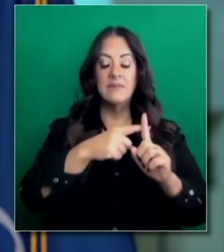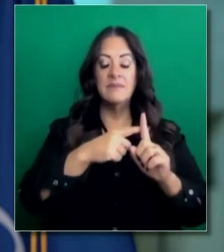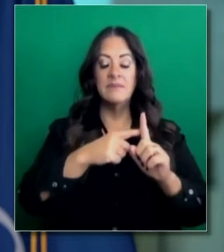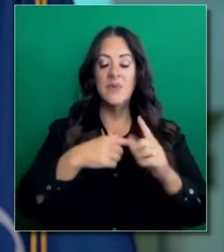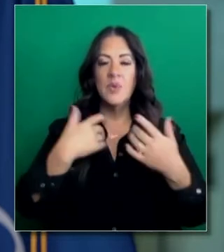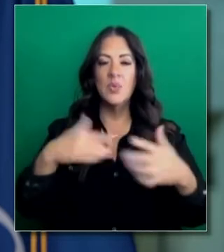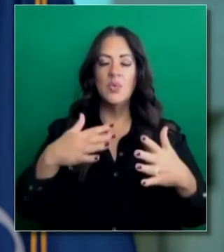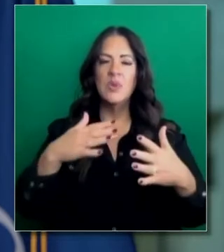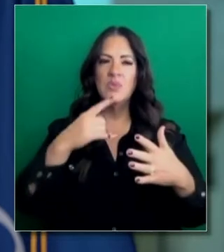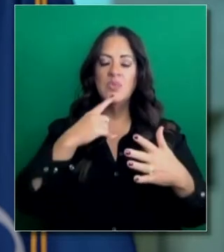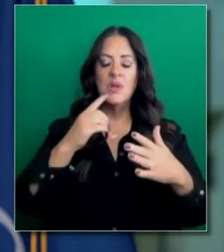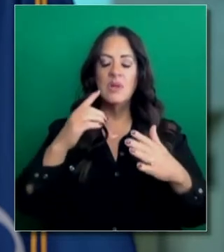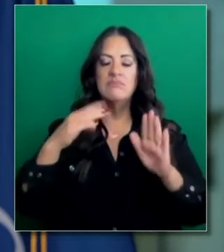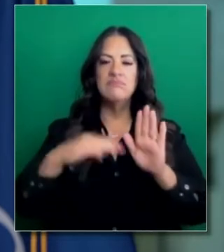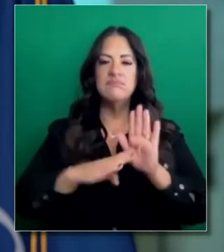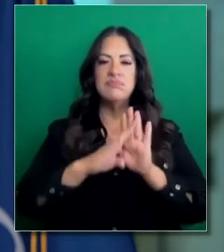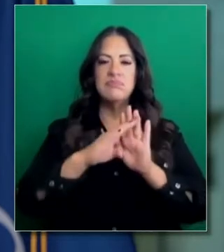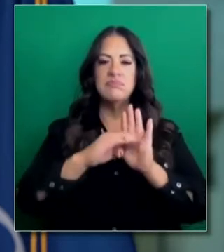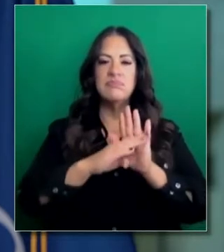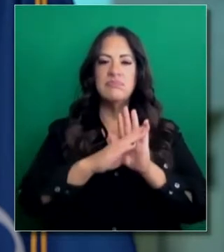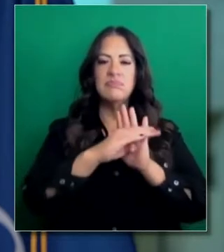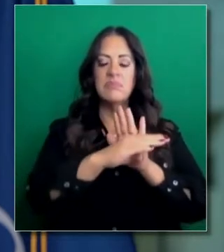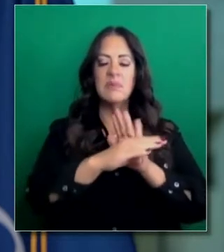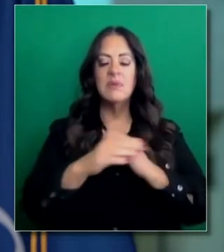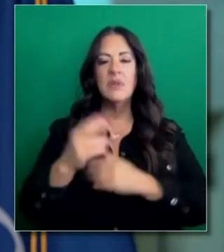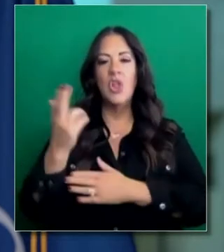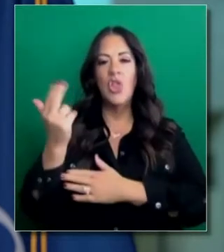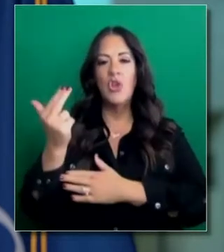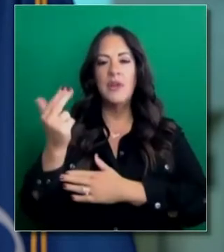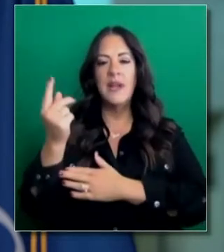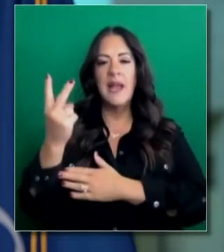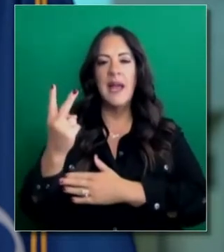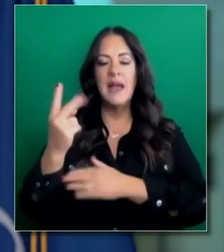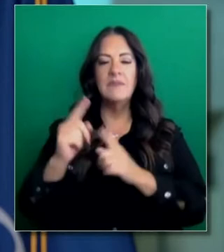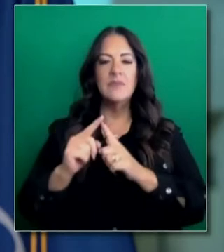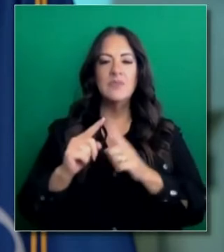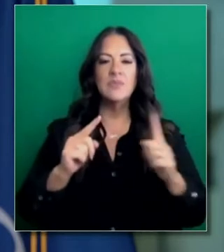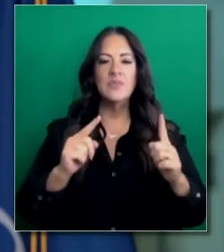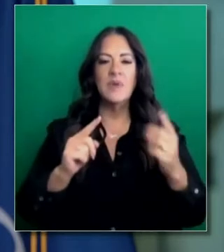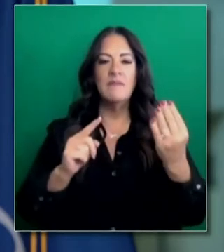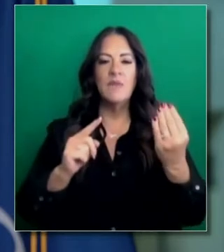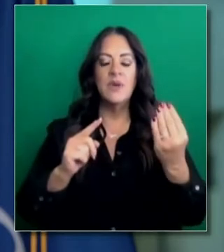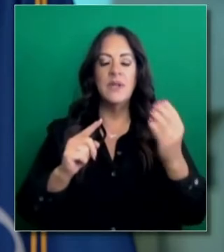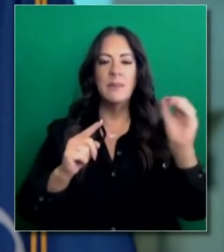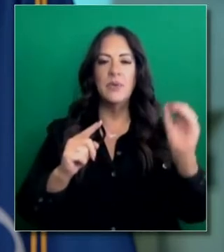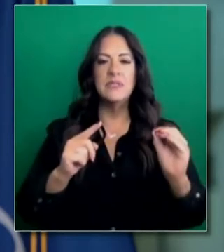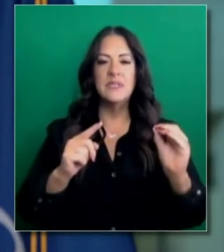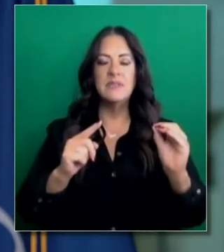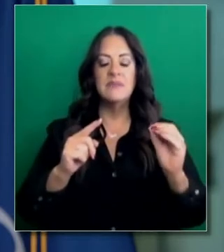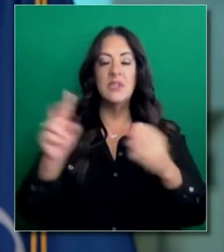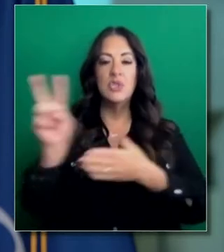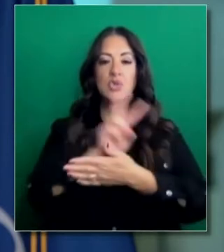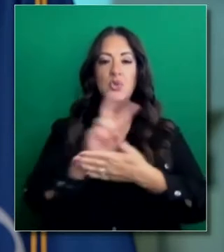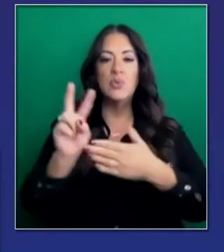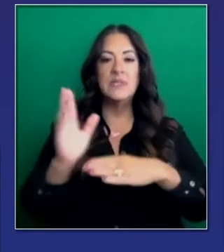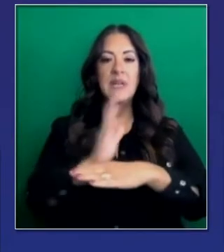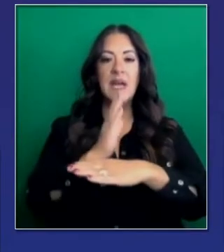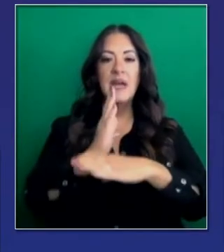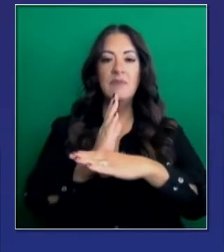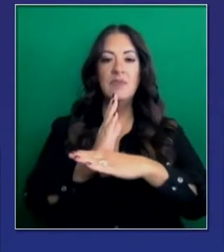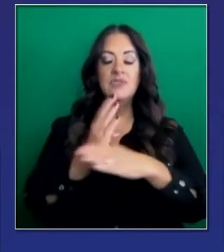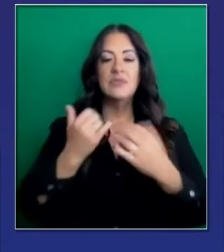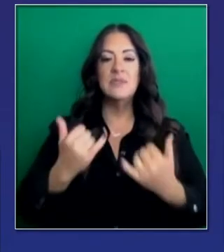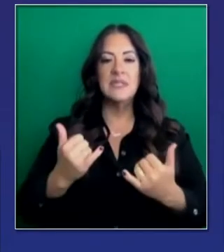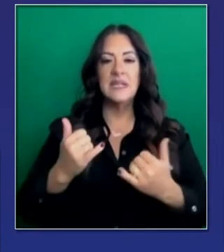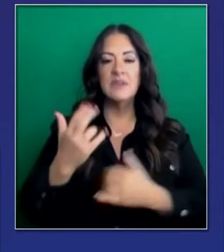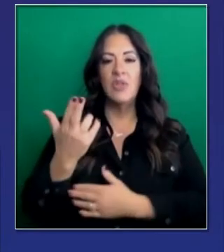fluctuado entre 13 y medio y 14% hoy el día de la tasa de 14 días que oficialmente